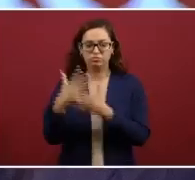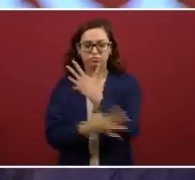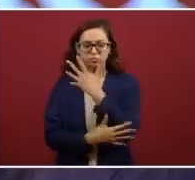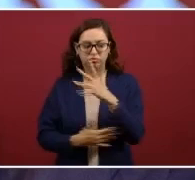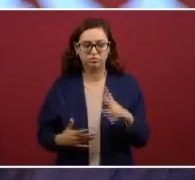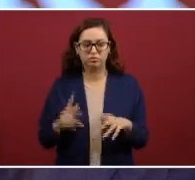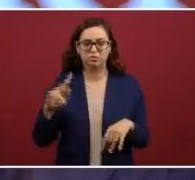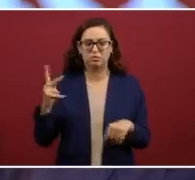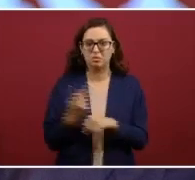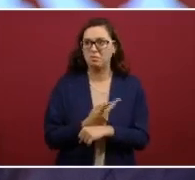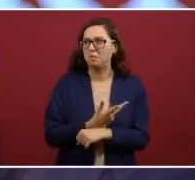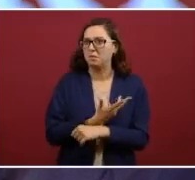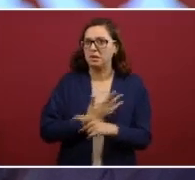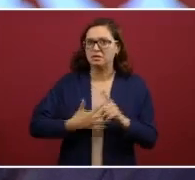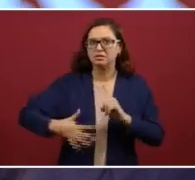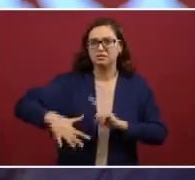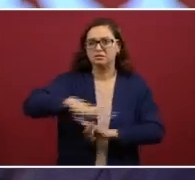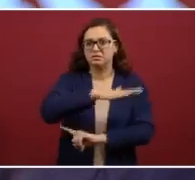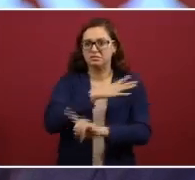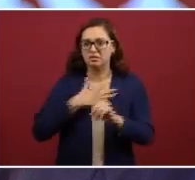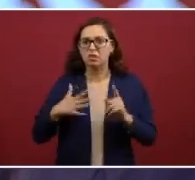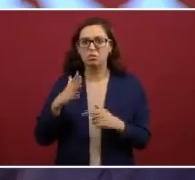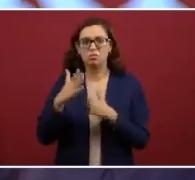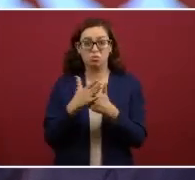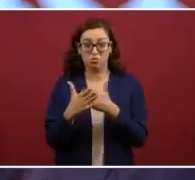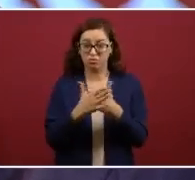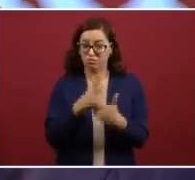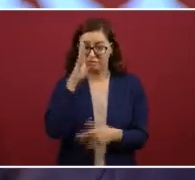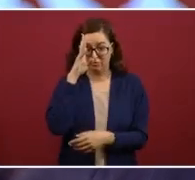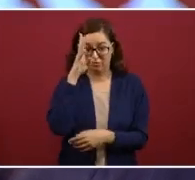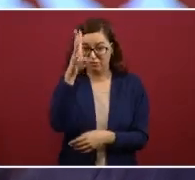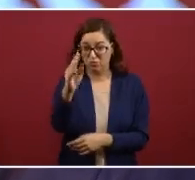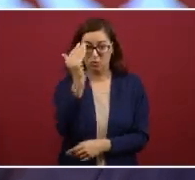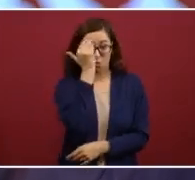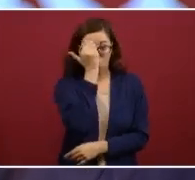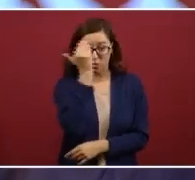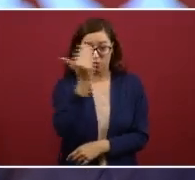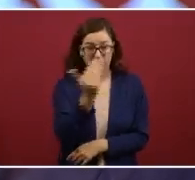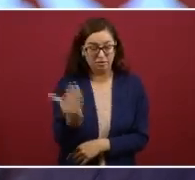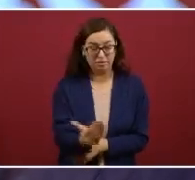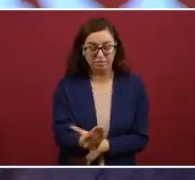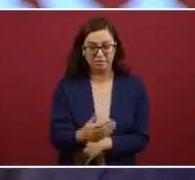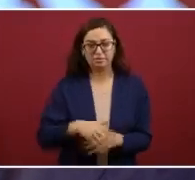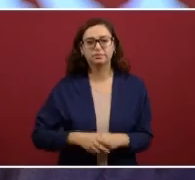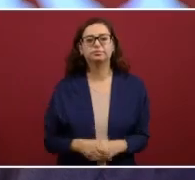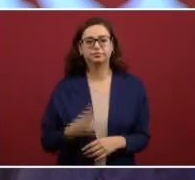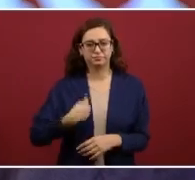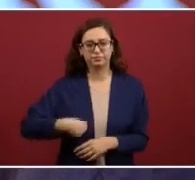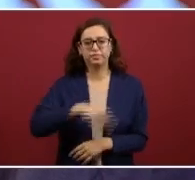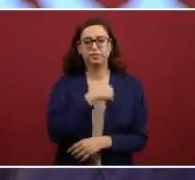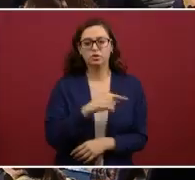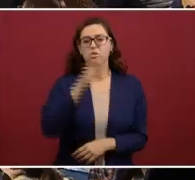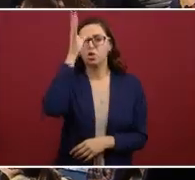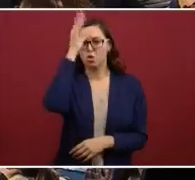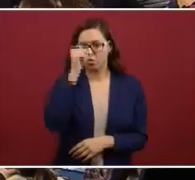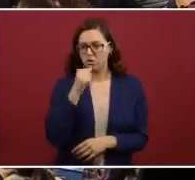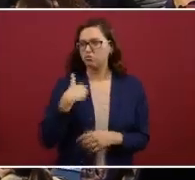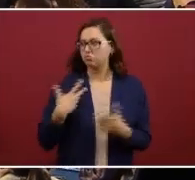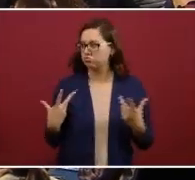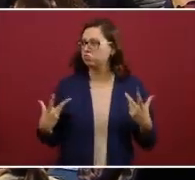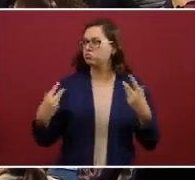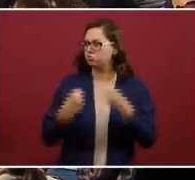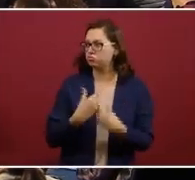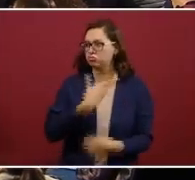este panorama actual y de futuro próximo. Y he aquí que coincidimos con la cuarta